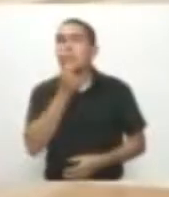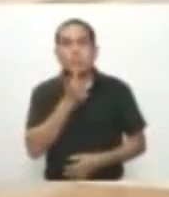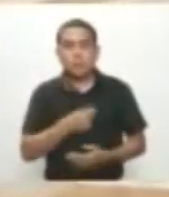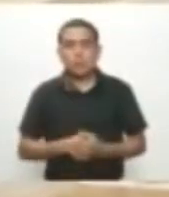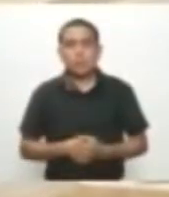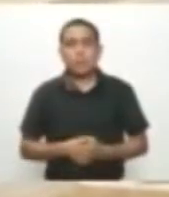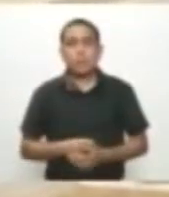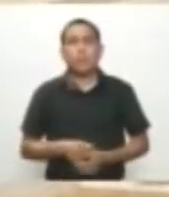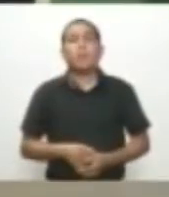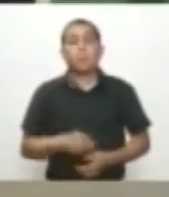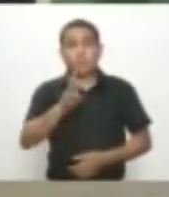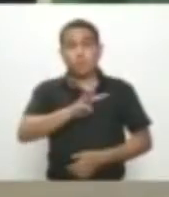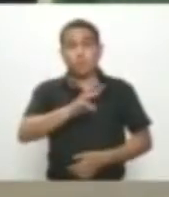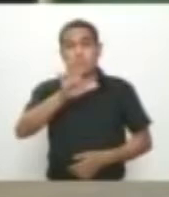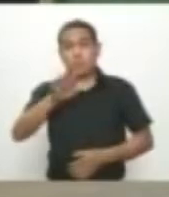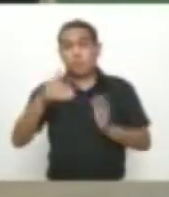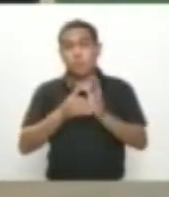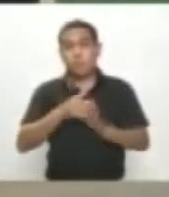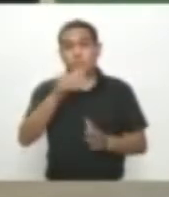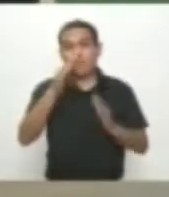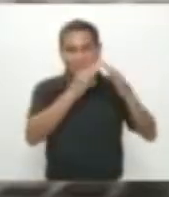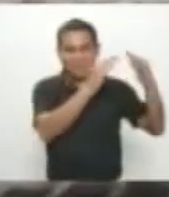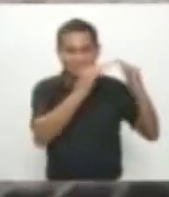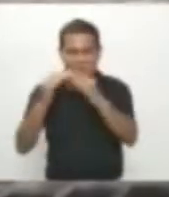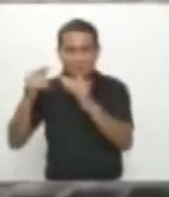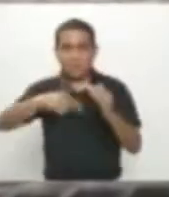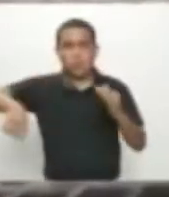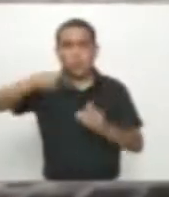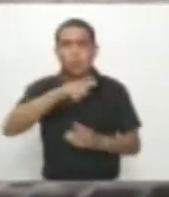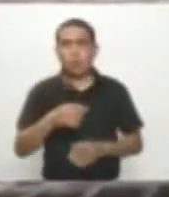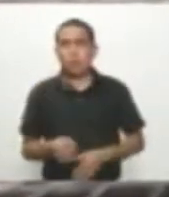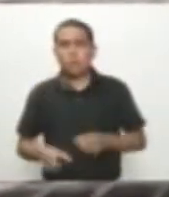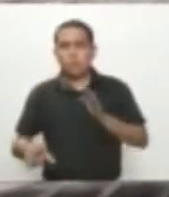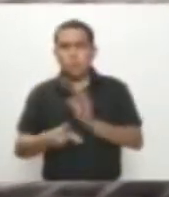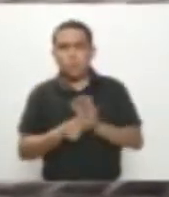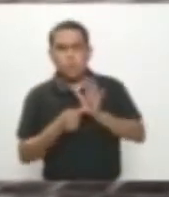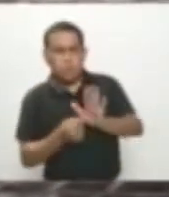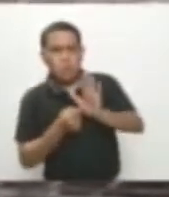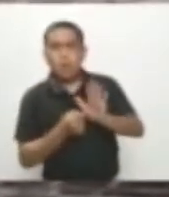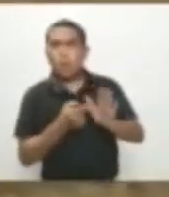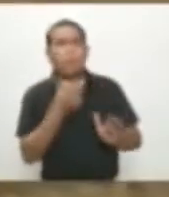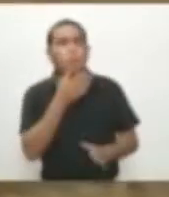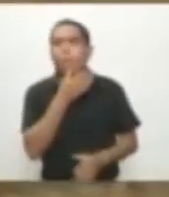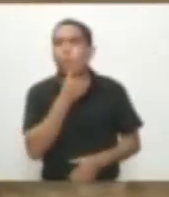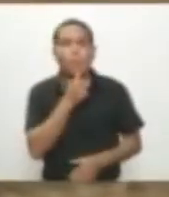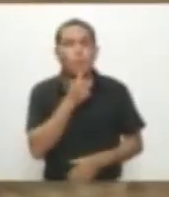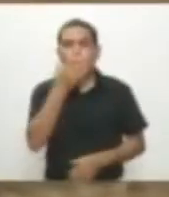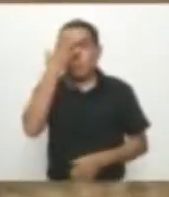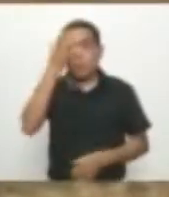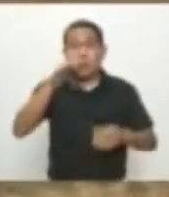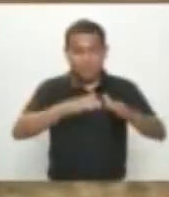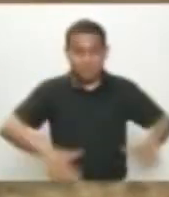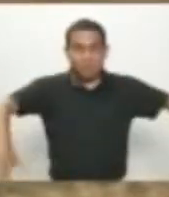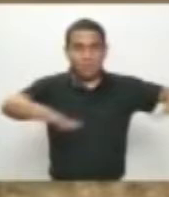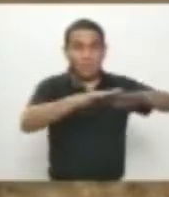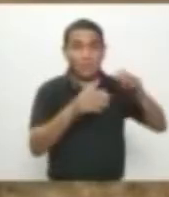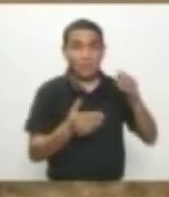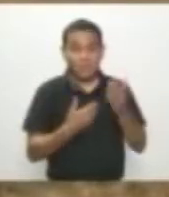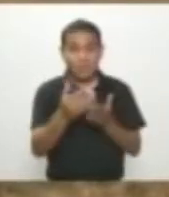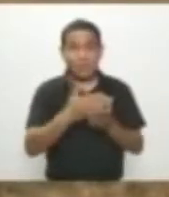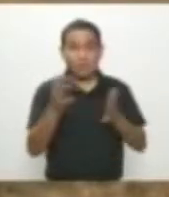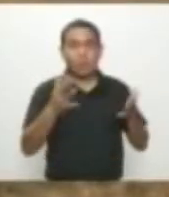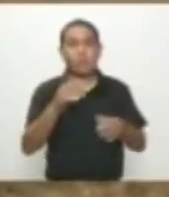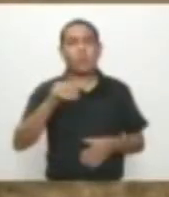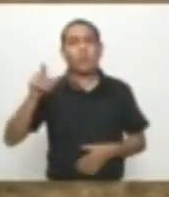35 mil viviendas de interés social ha recibido todos los misiles legales para impedirlo, hasta el punto que quienes promovieron la compra del lote del Vesubio y el